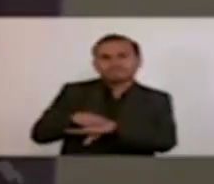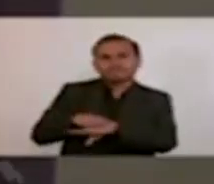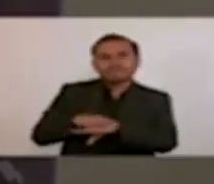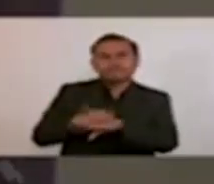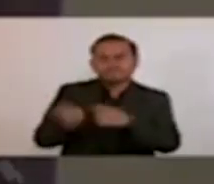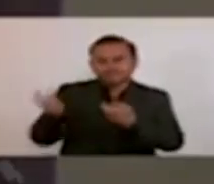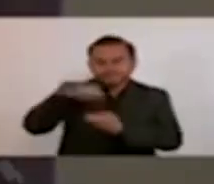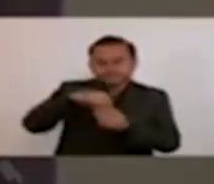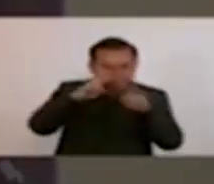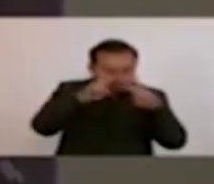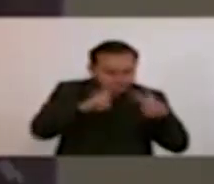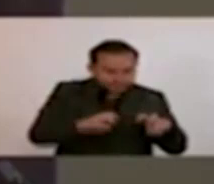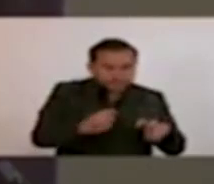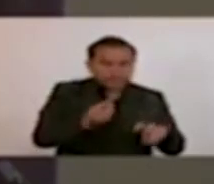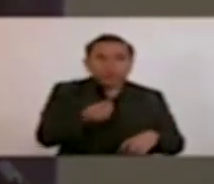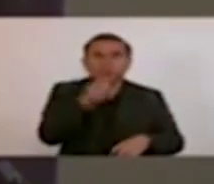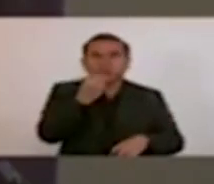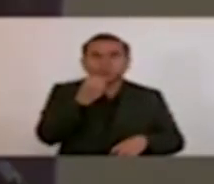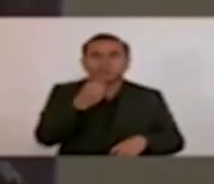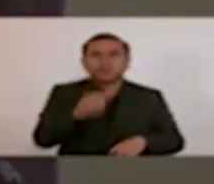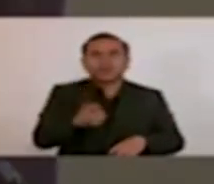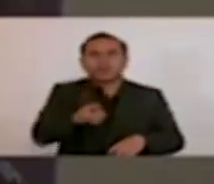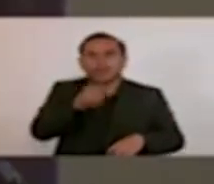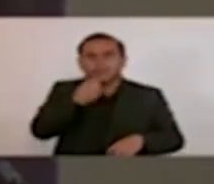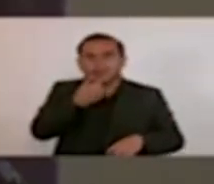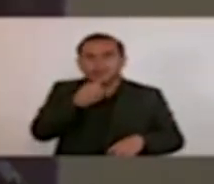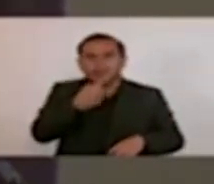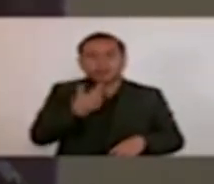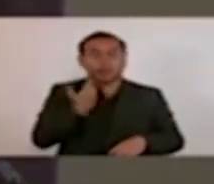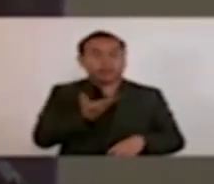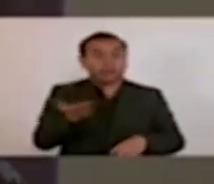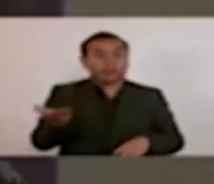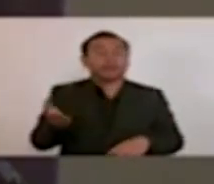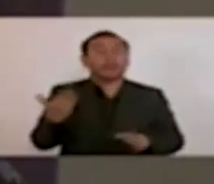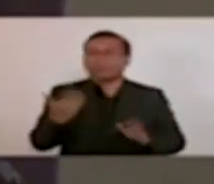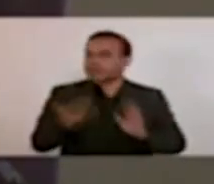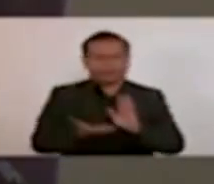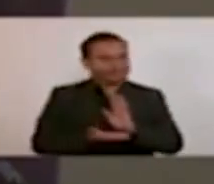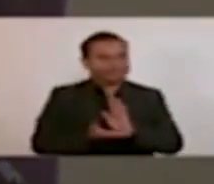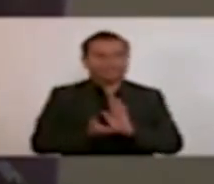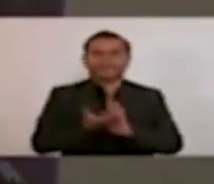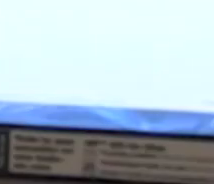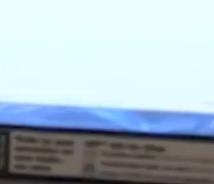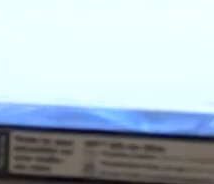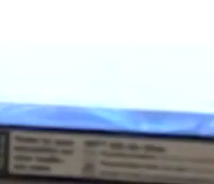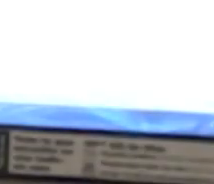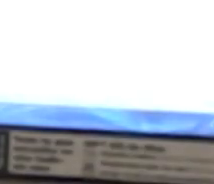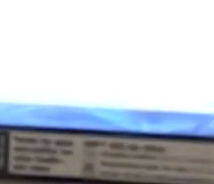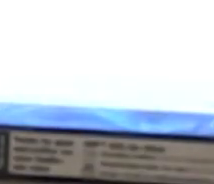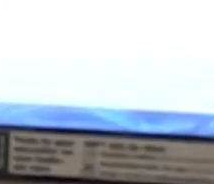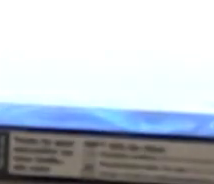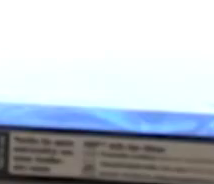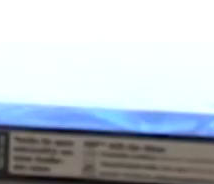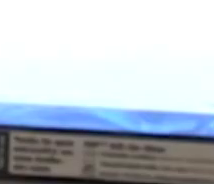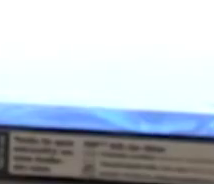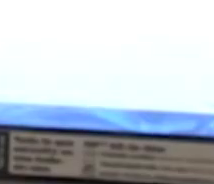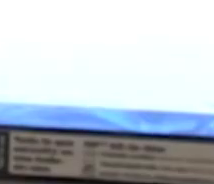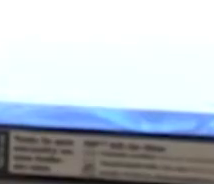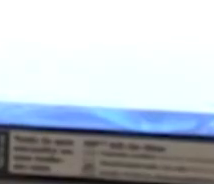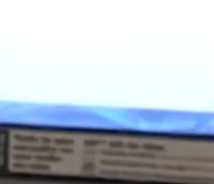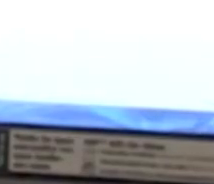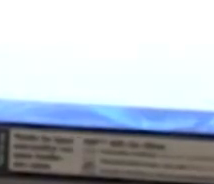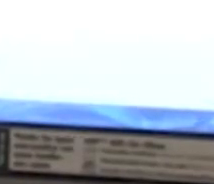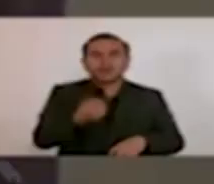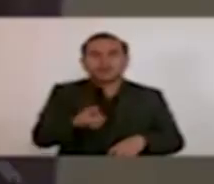inspecciones de los precios de alimentos medicamentos y suministros además hace un llamado para evitar acaparamiento en especial de